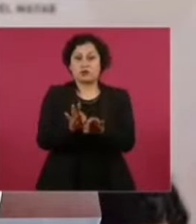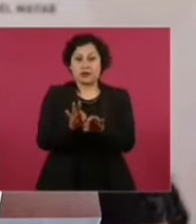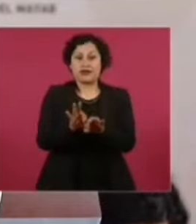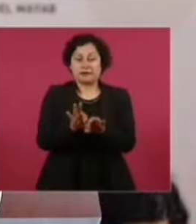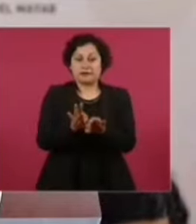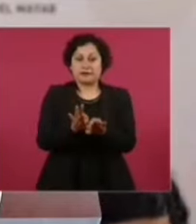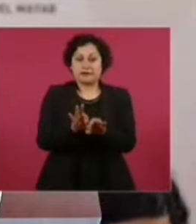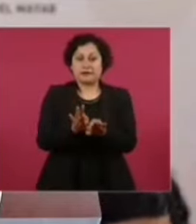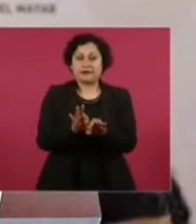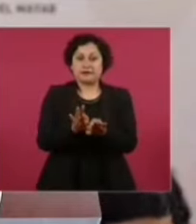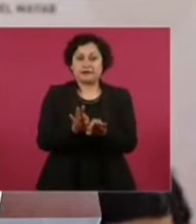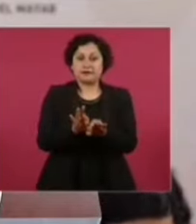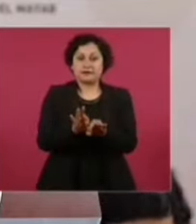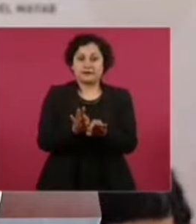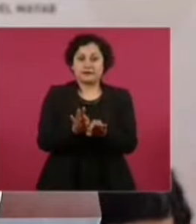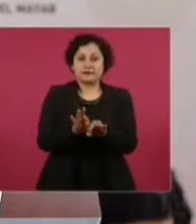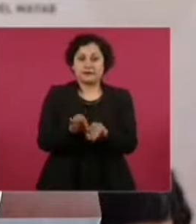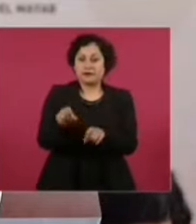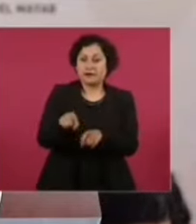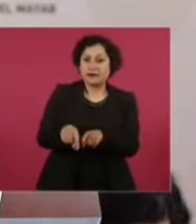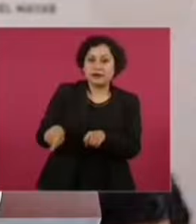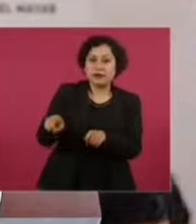mojarles la pólvora.